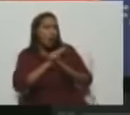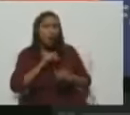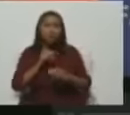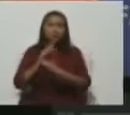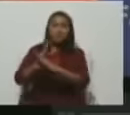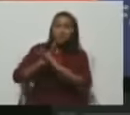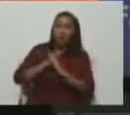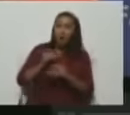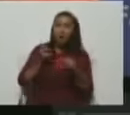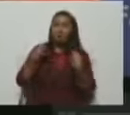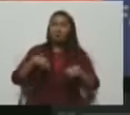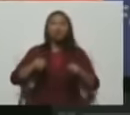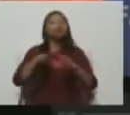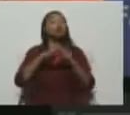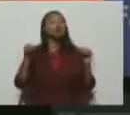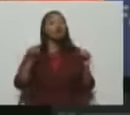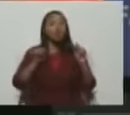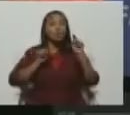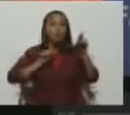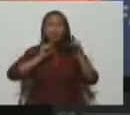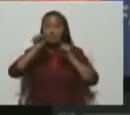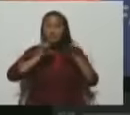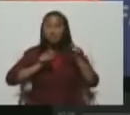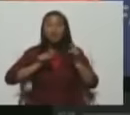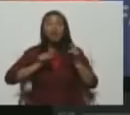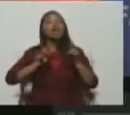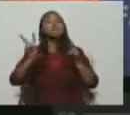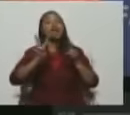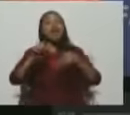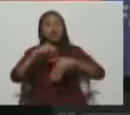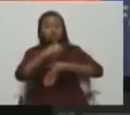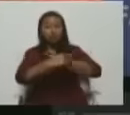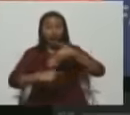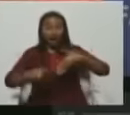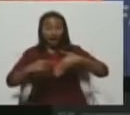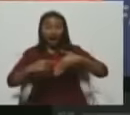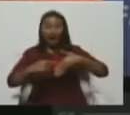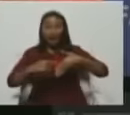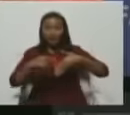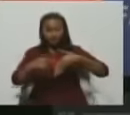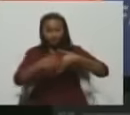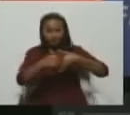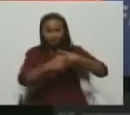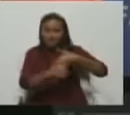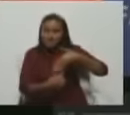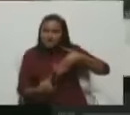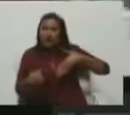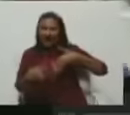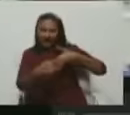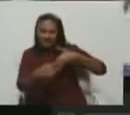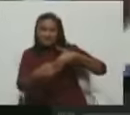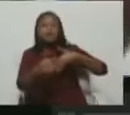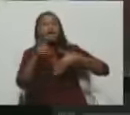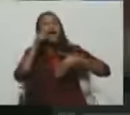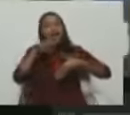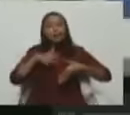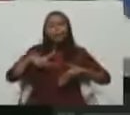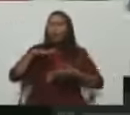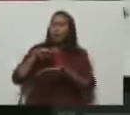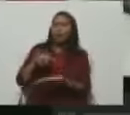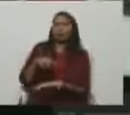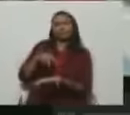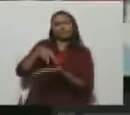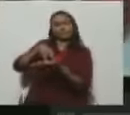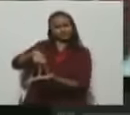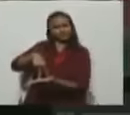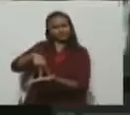los cuatro costados de nuestra nación, el pueblo está allí, incólume,